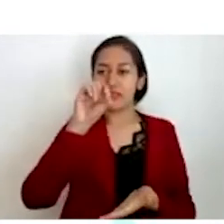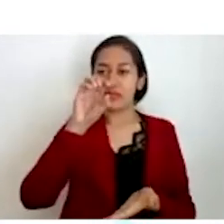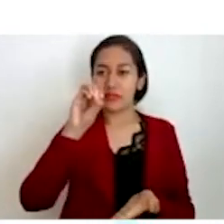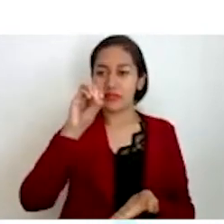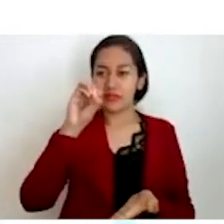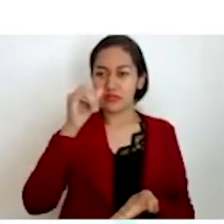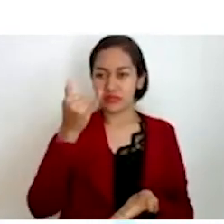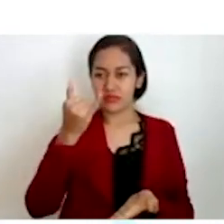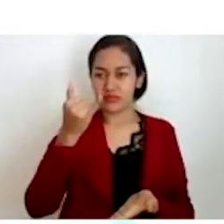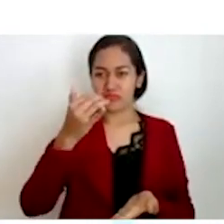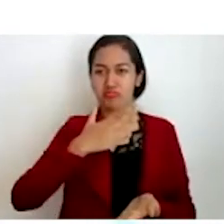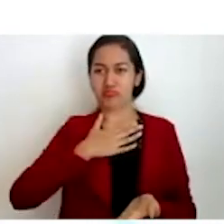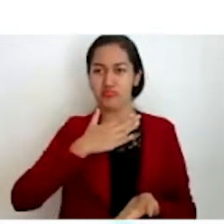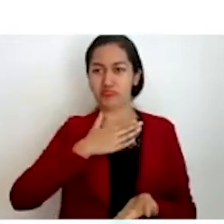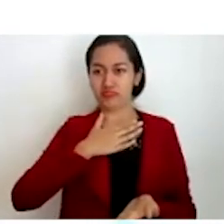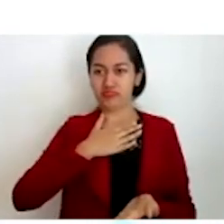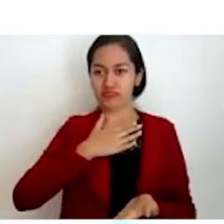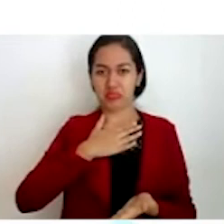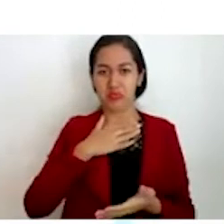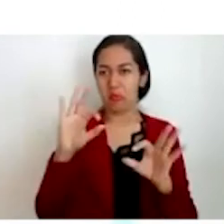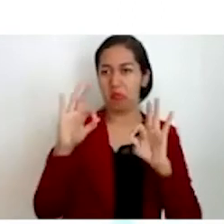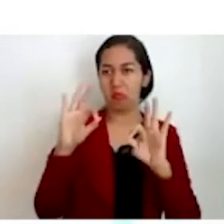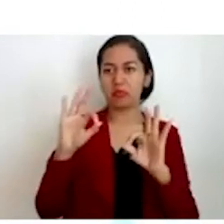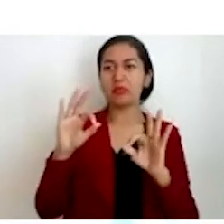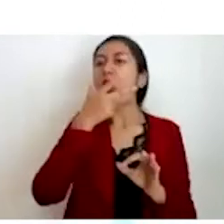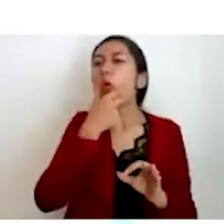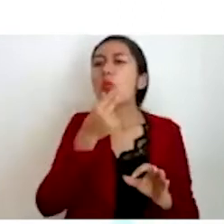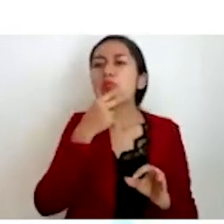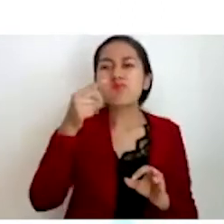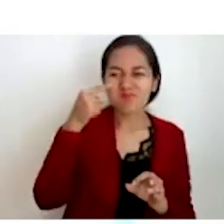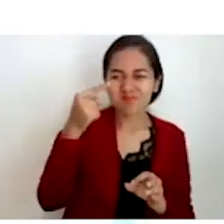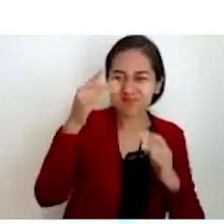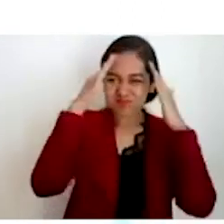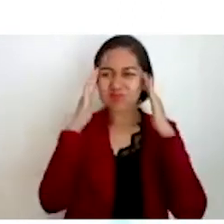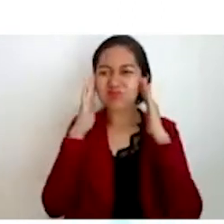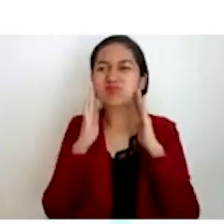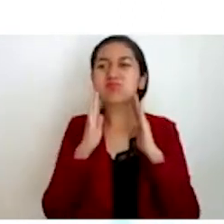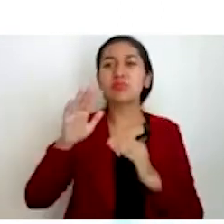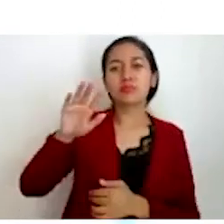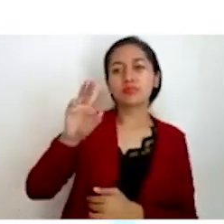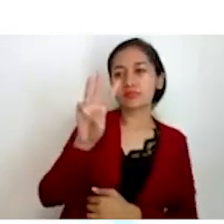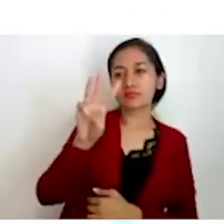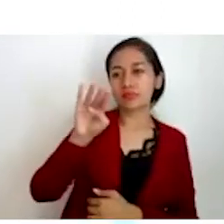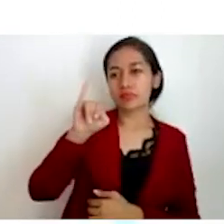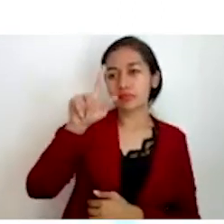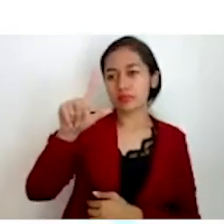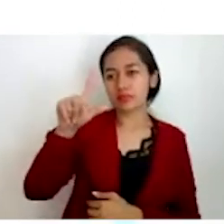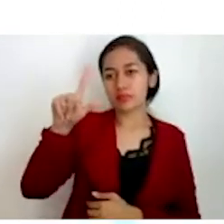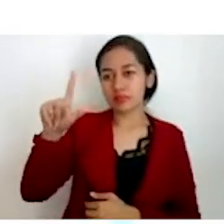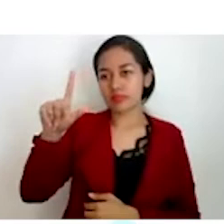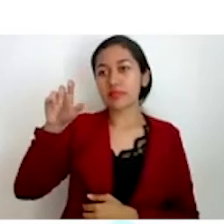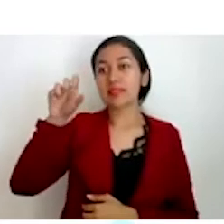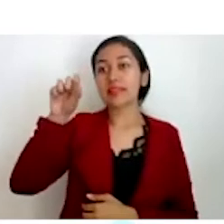2007 que lleva a Will Smith como actor principal en un fantasmal Manhattan. Pero en la cinta que les estoy citando de Omega